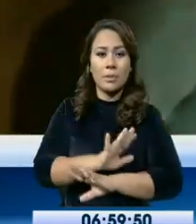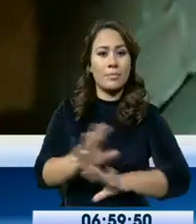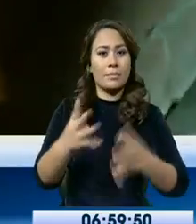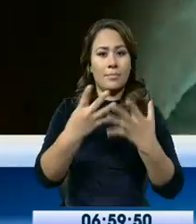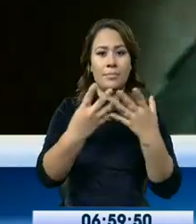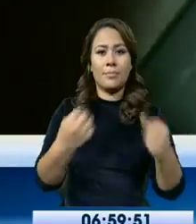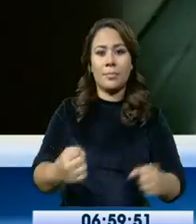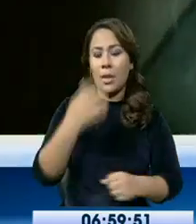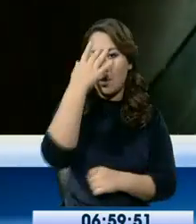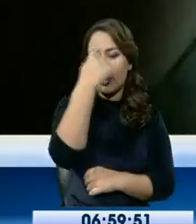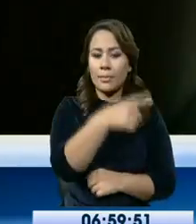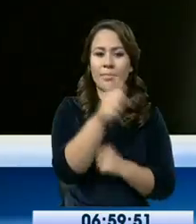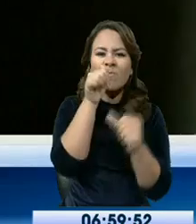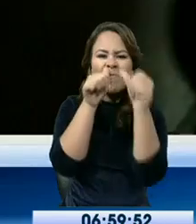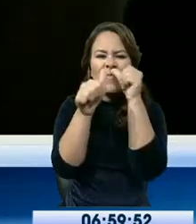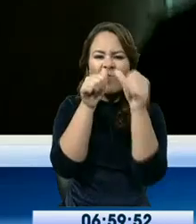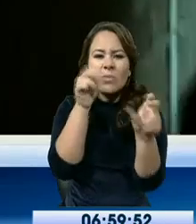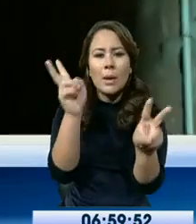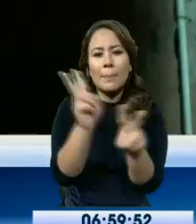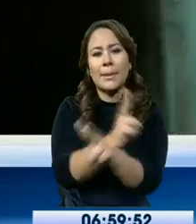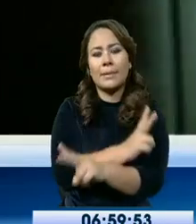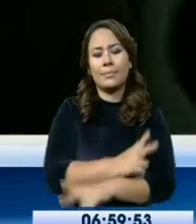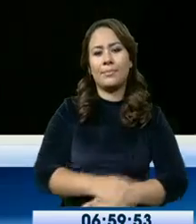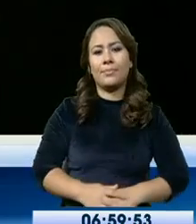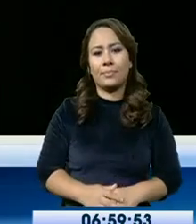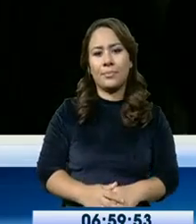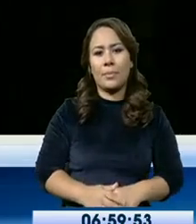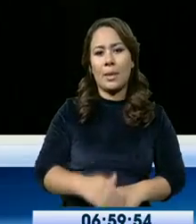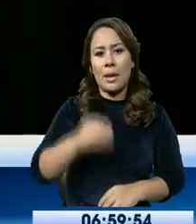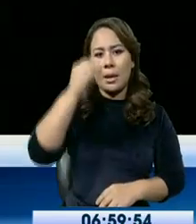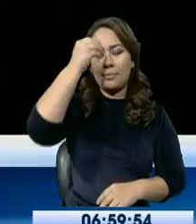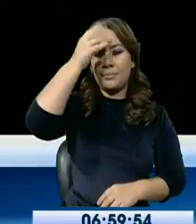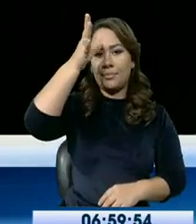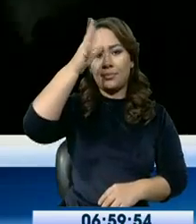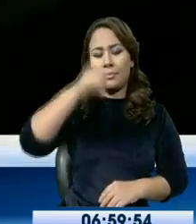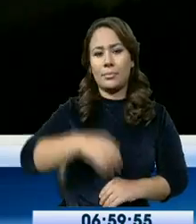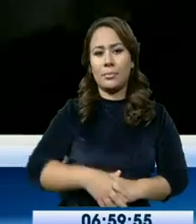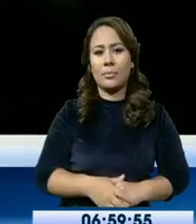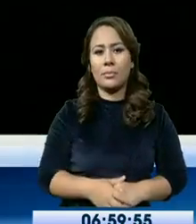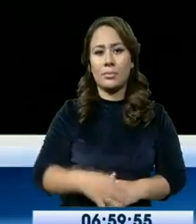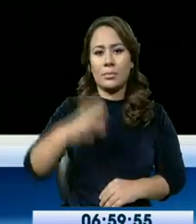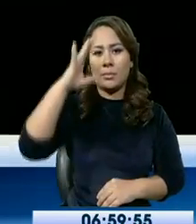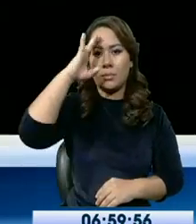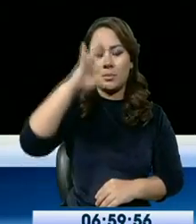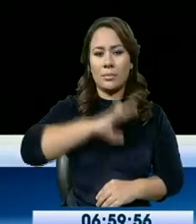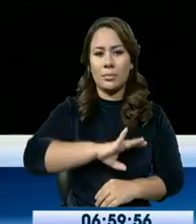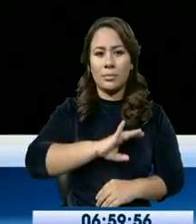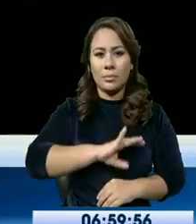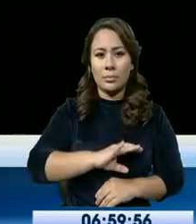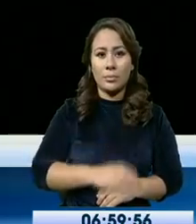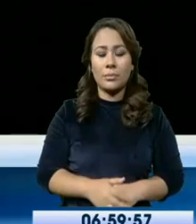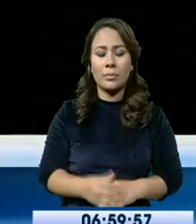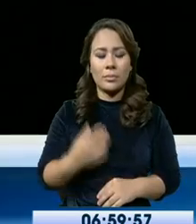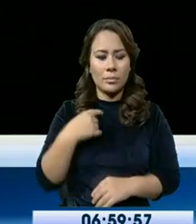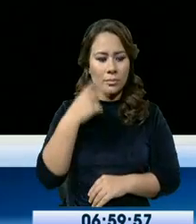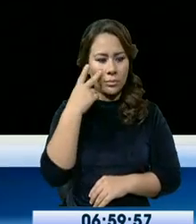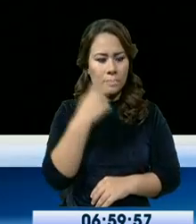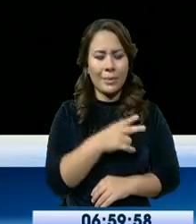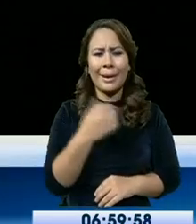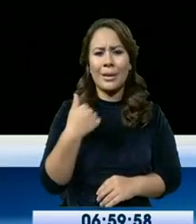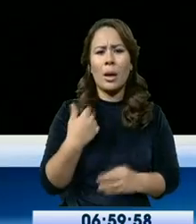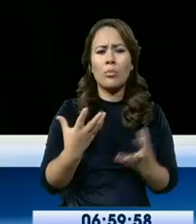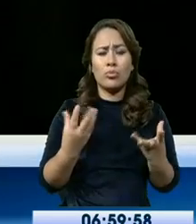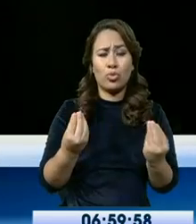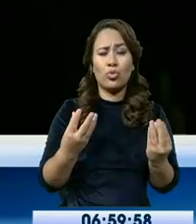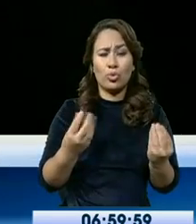por tráfico de sustancias ilícitas. Unidad de Inteligencia Antidelincuencial, la UIAT, dará cuenta y va a exponer una gran